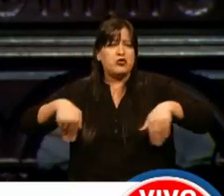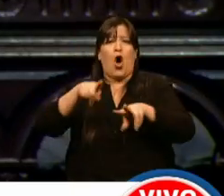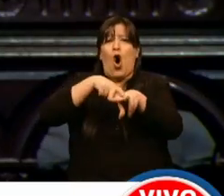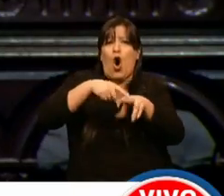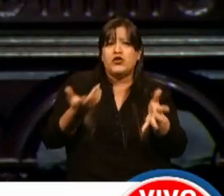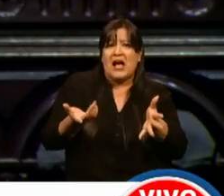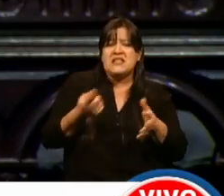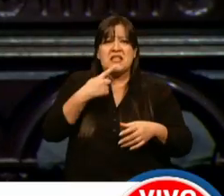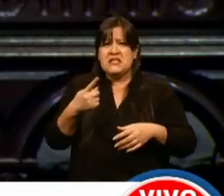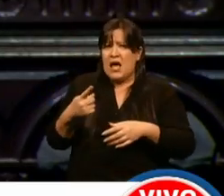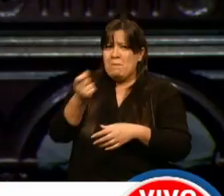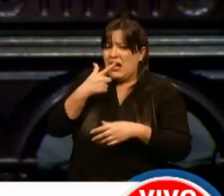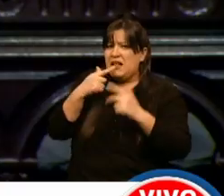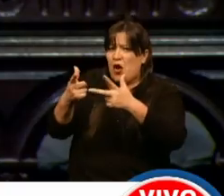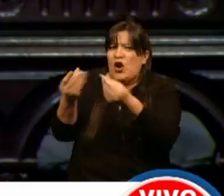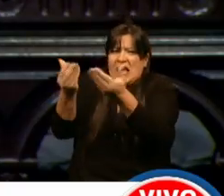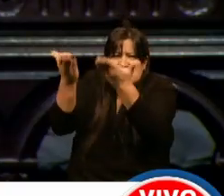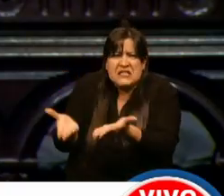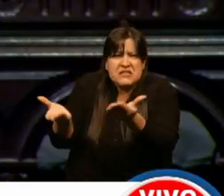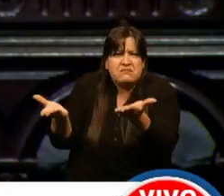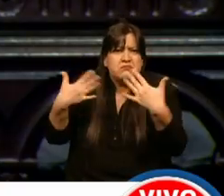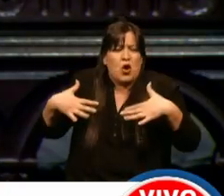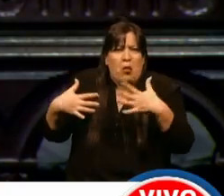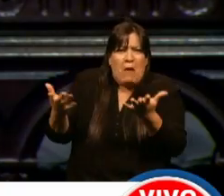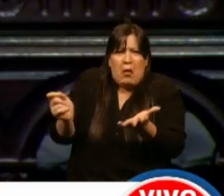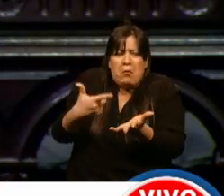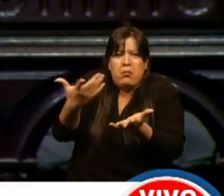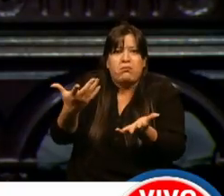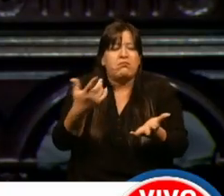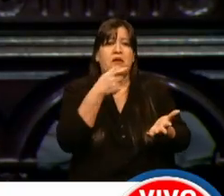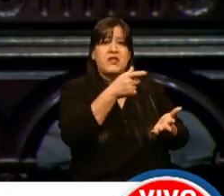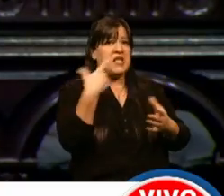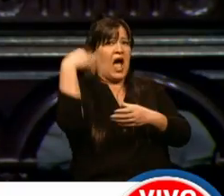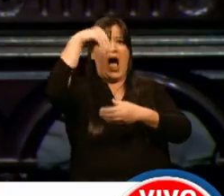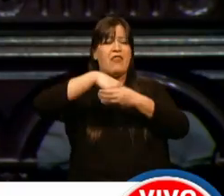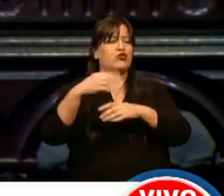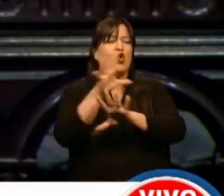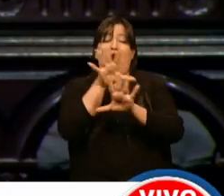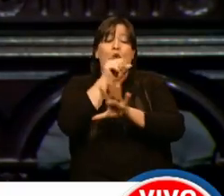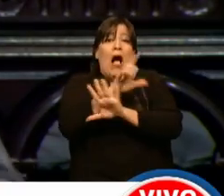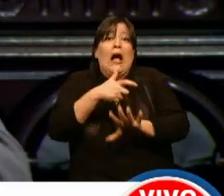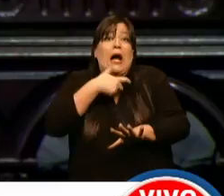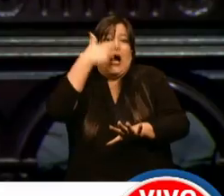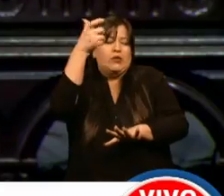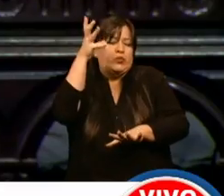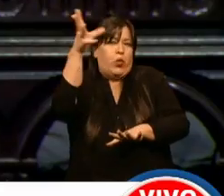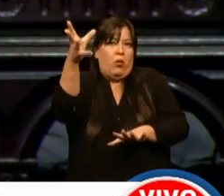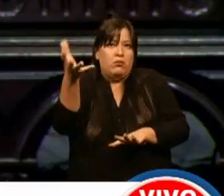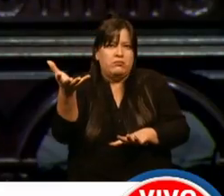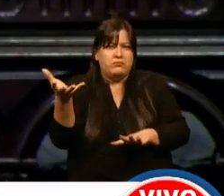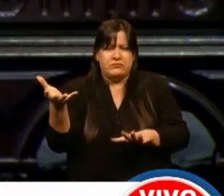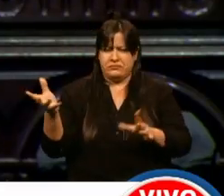le dije que así es así y me contestó acá dentro nos aguanta el calor así